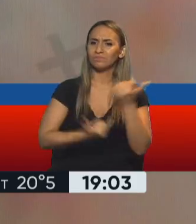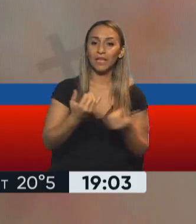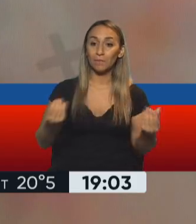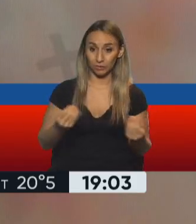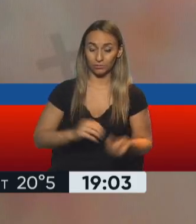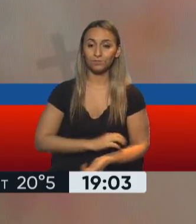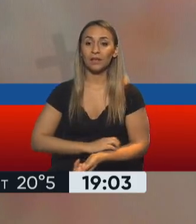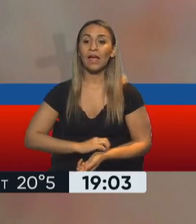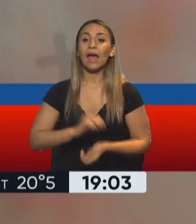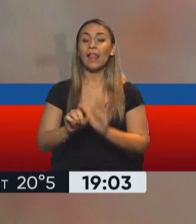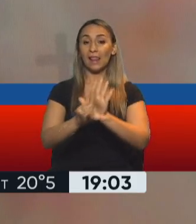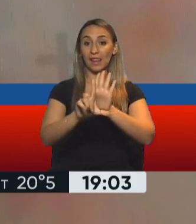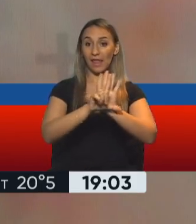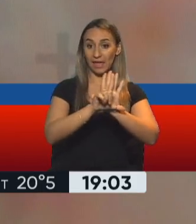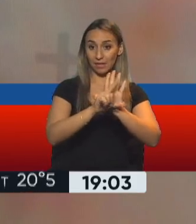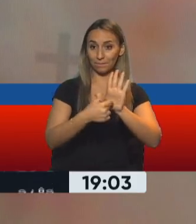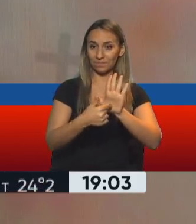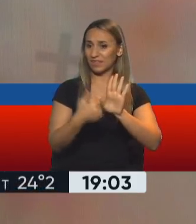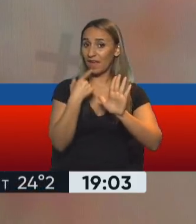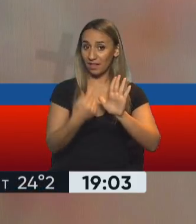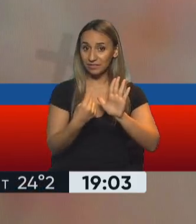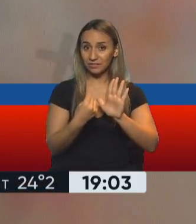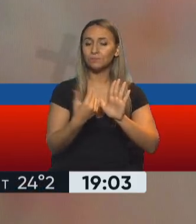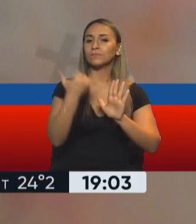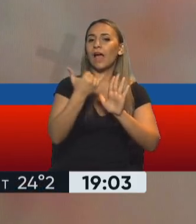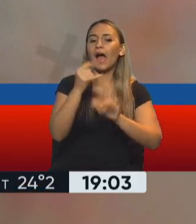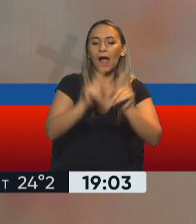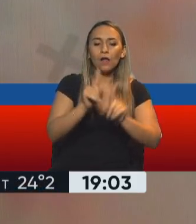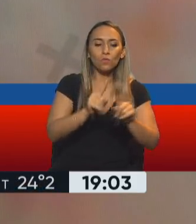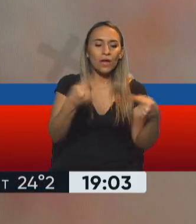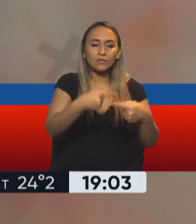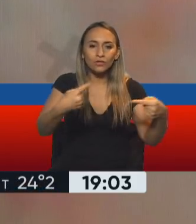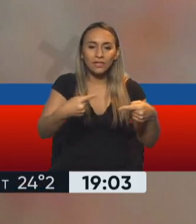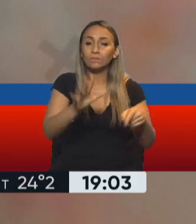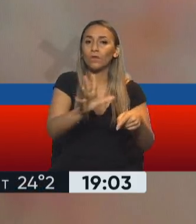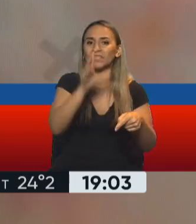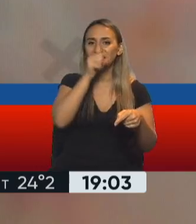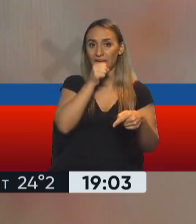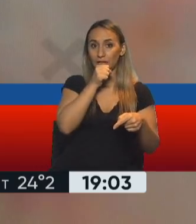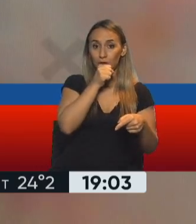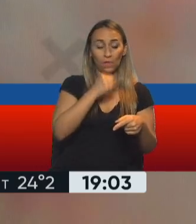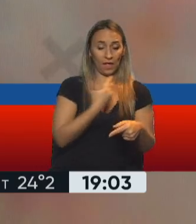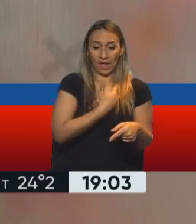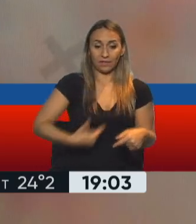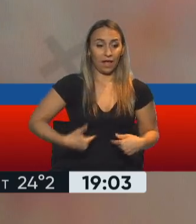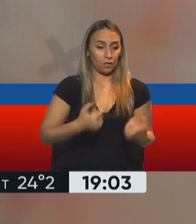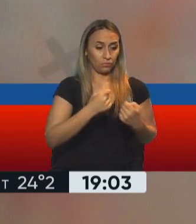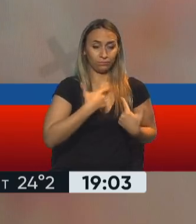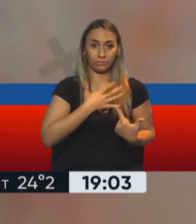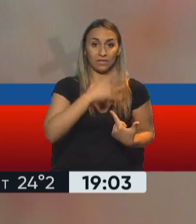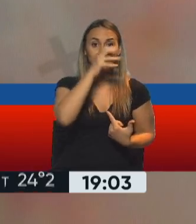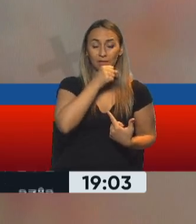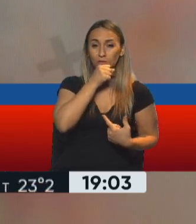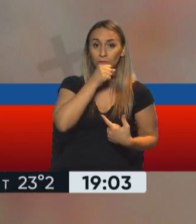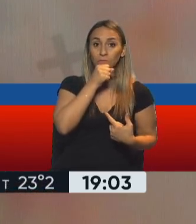La ley de inteligencia establece que hay determinadas cosas que son secretos de Estado, y que nadie puede contar esos secretos